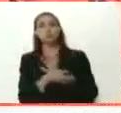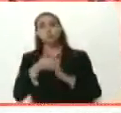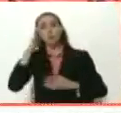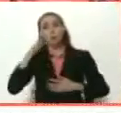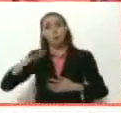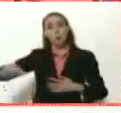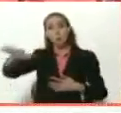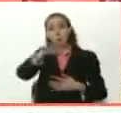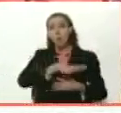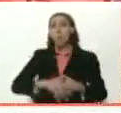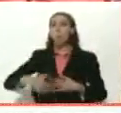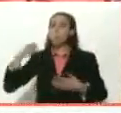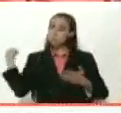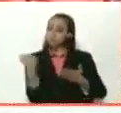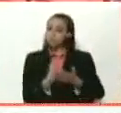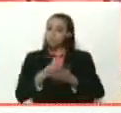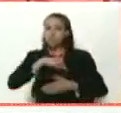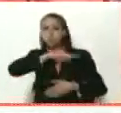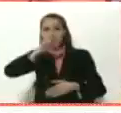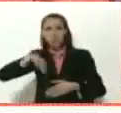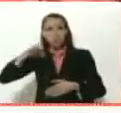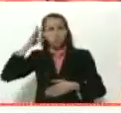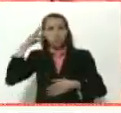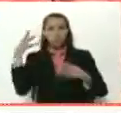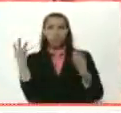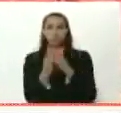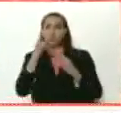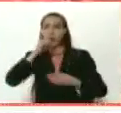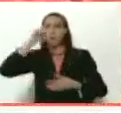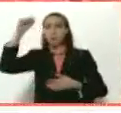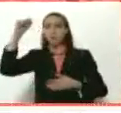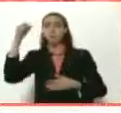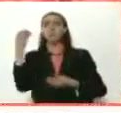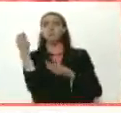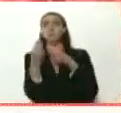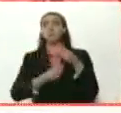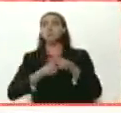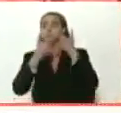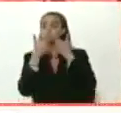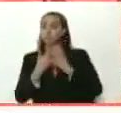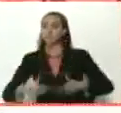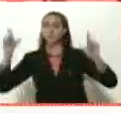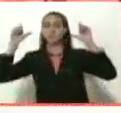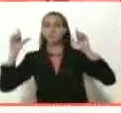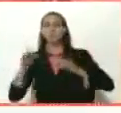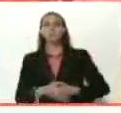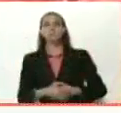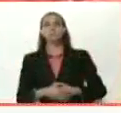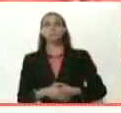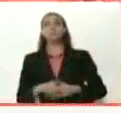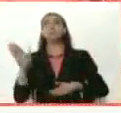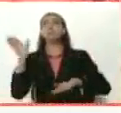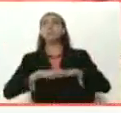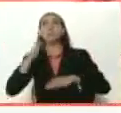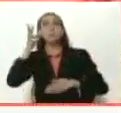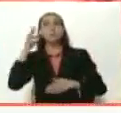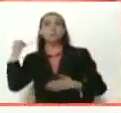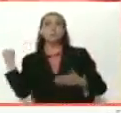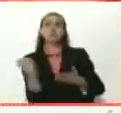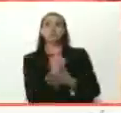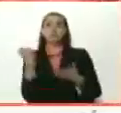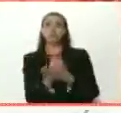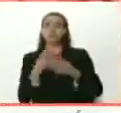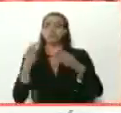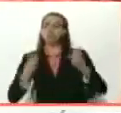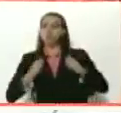se rinde, y las mujeres acompañamos a Nicolás en esa gesta libertaria, y las mujeres no nos rendiremos jamás.